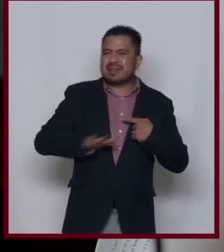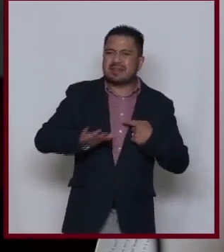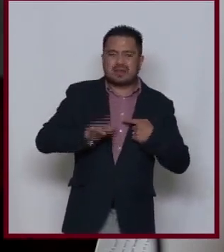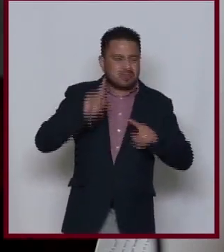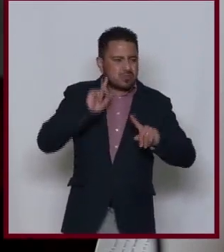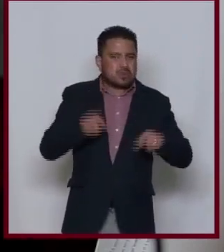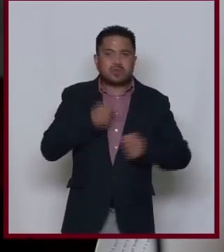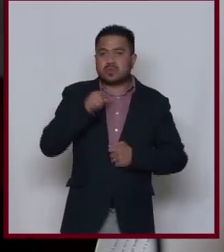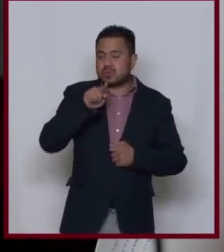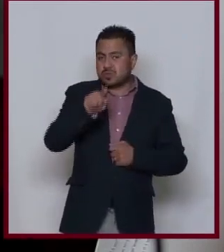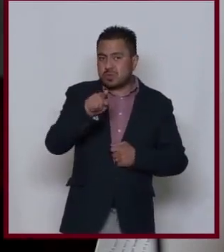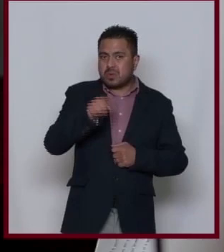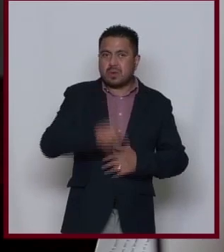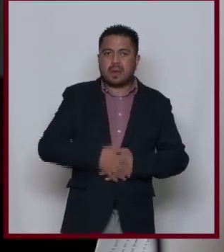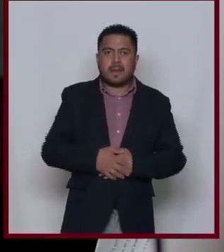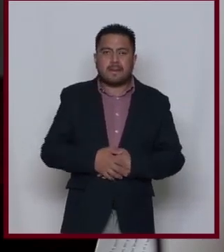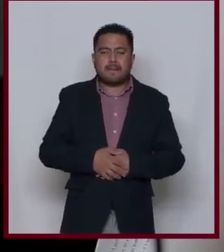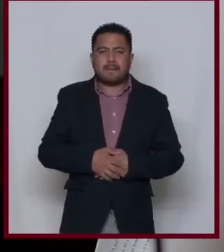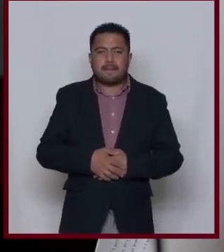tú,